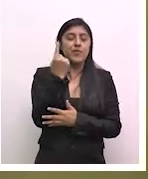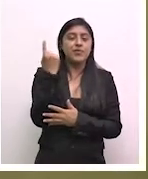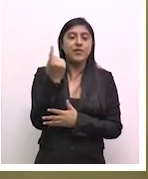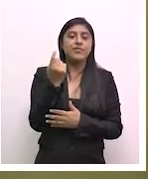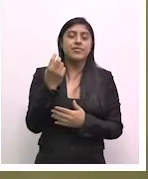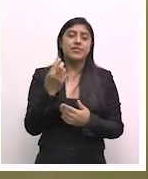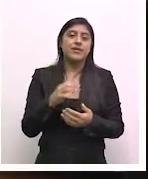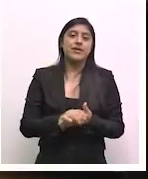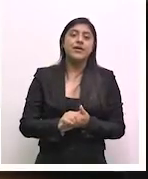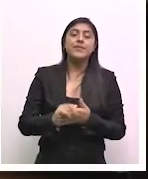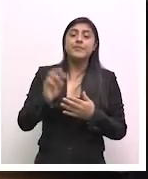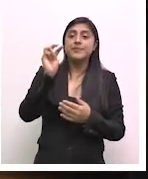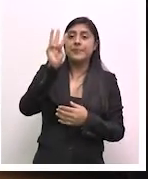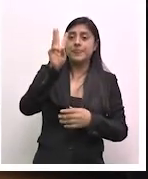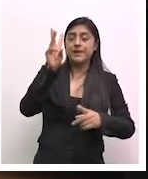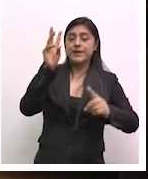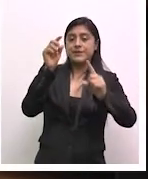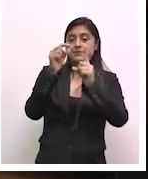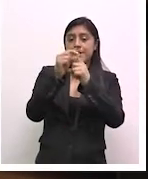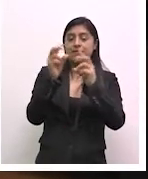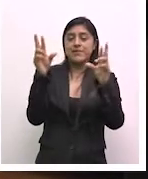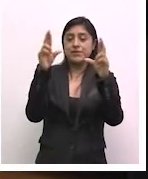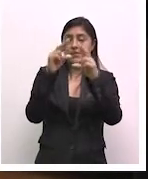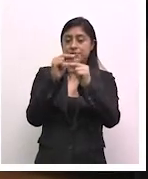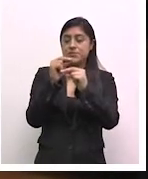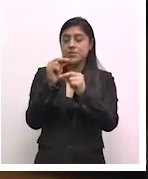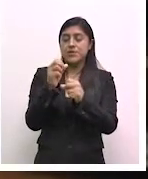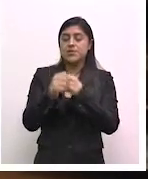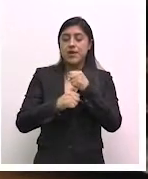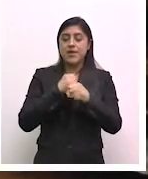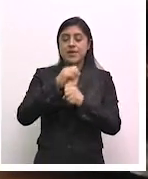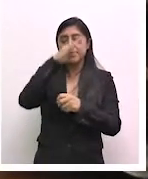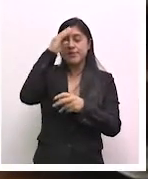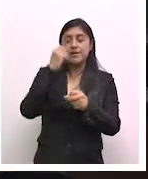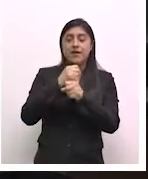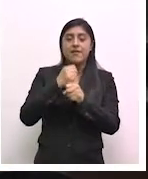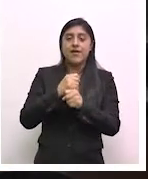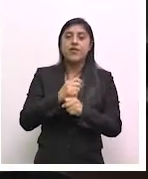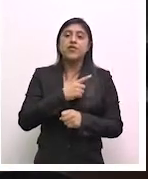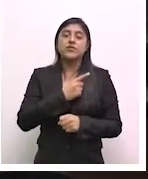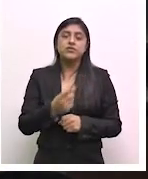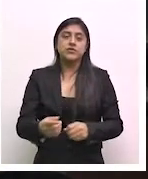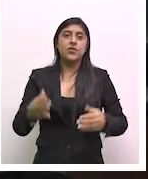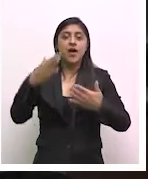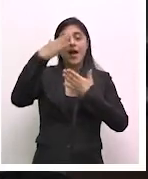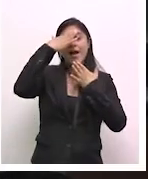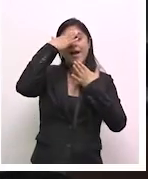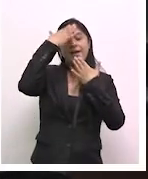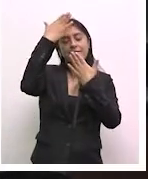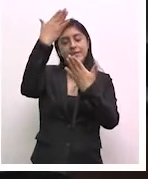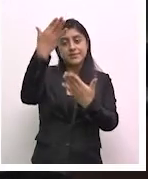las tres palabras con las que resumen sus años de trabajo en el renap son agradecimiento